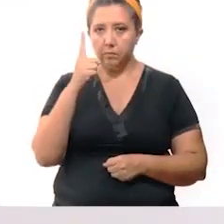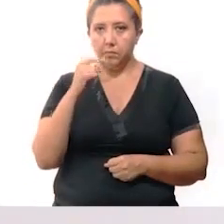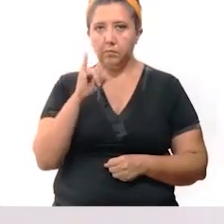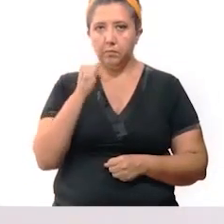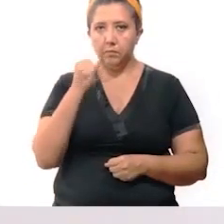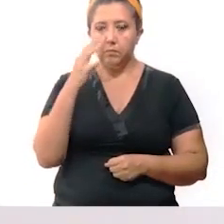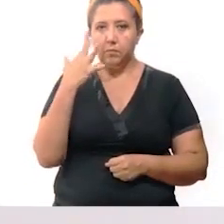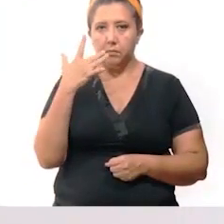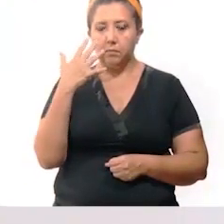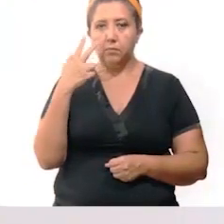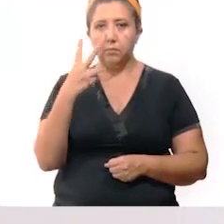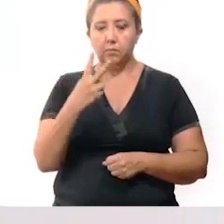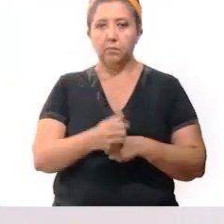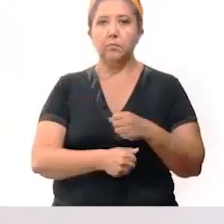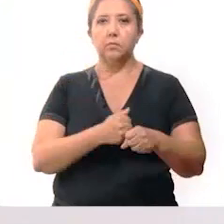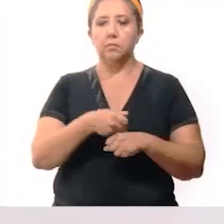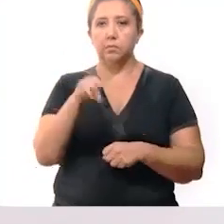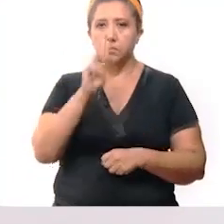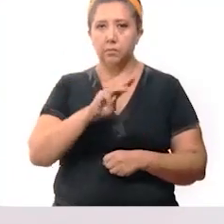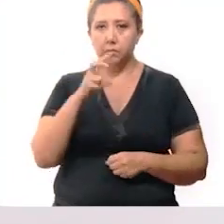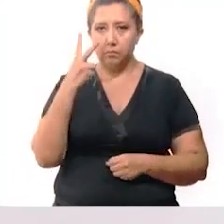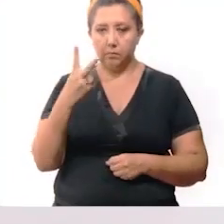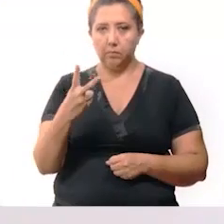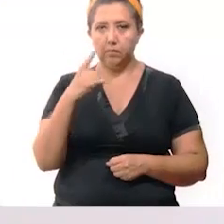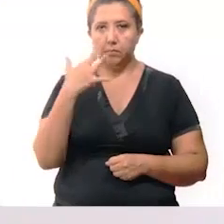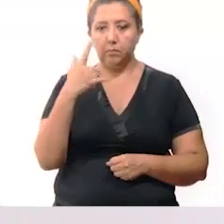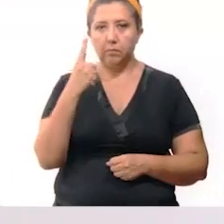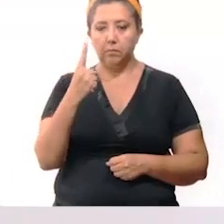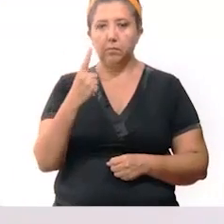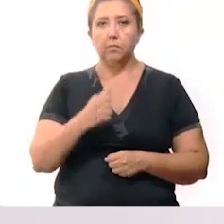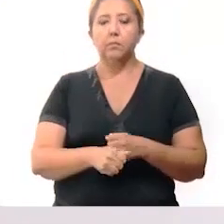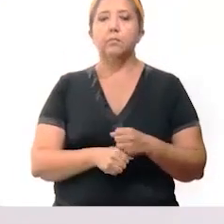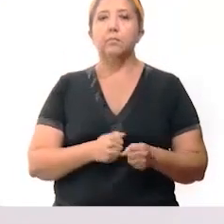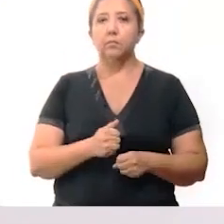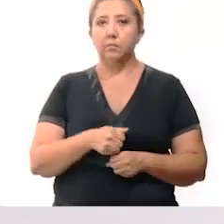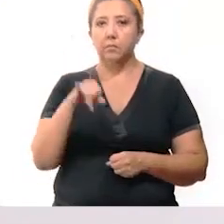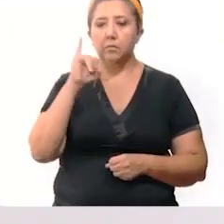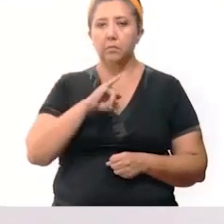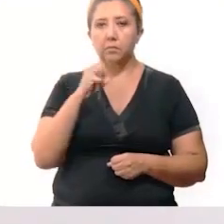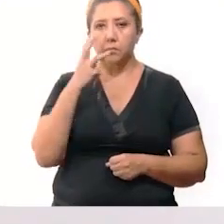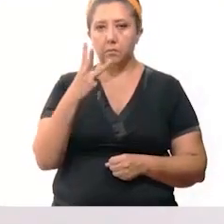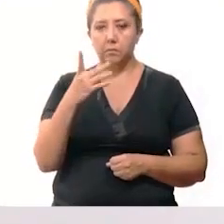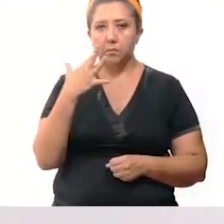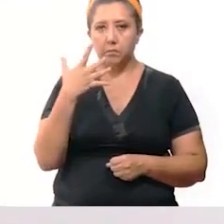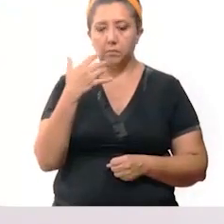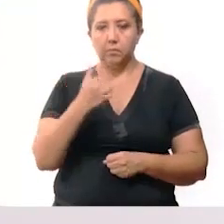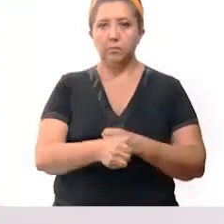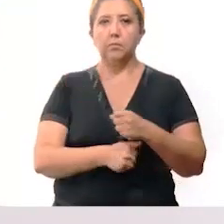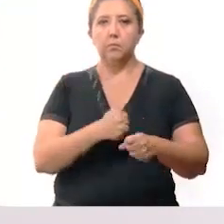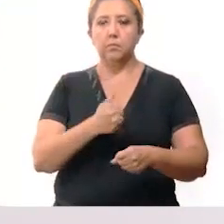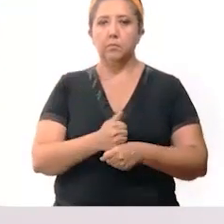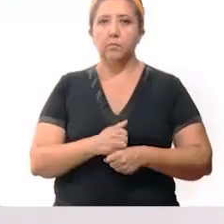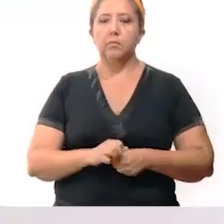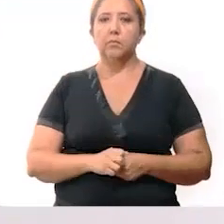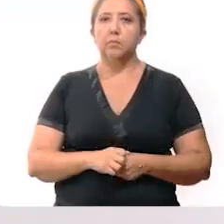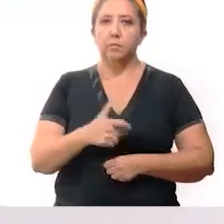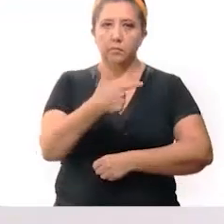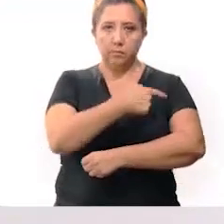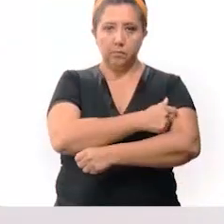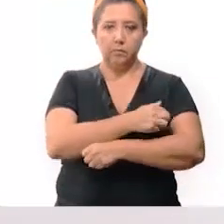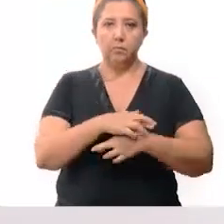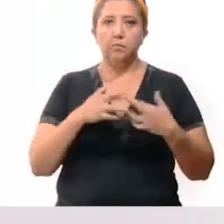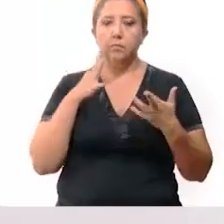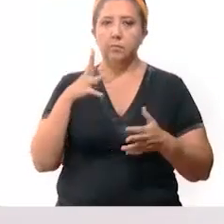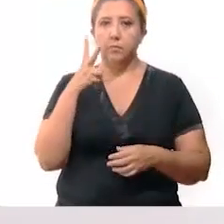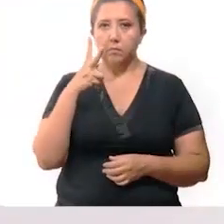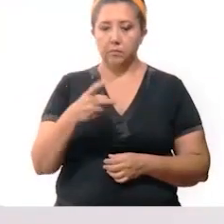de junio a los de 52 años, miércoles 2 a los de 51 años y jueves 3 a los de 50 años. La vacunación se